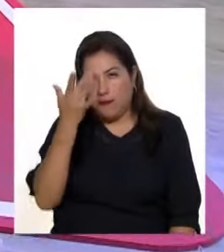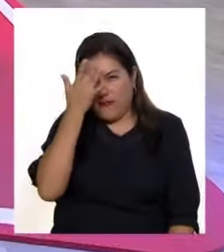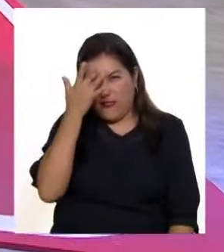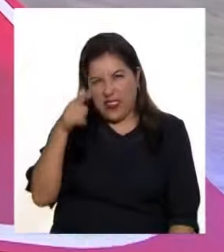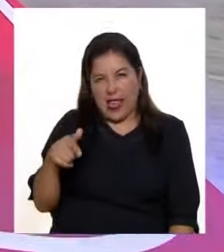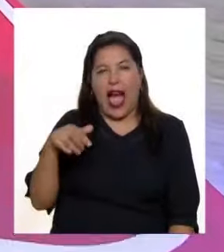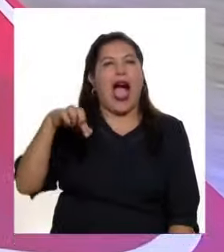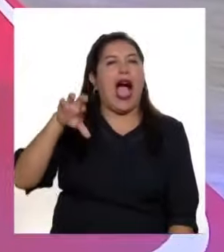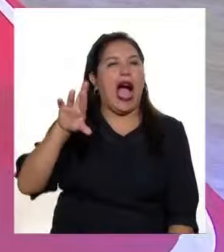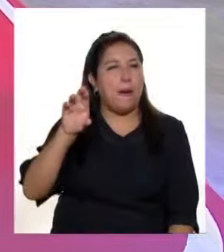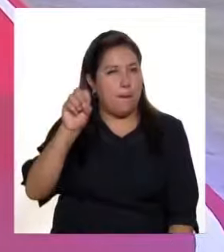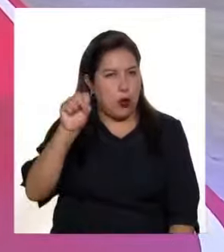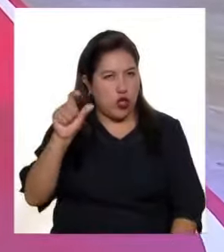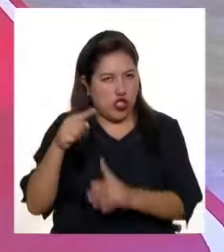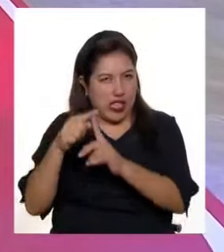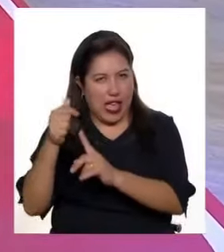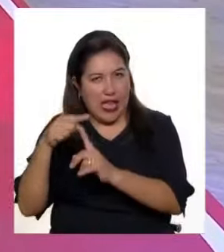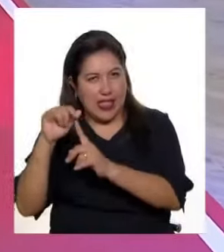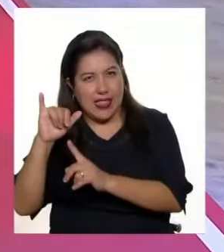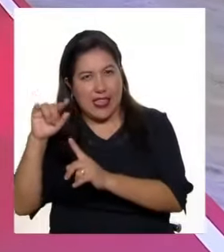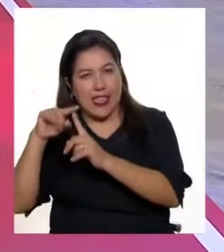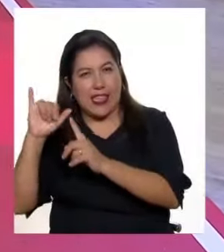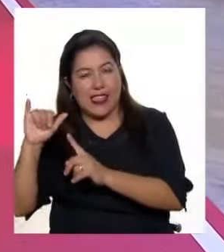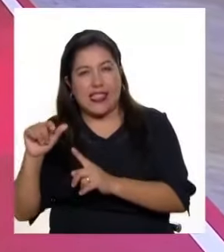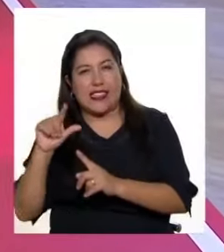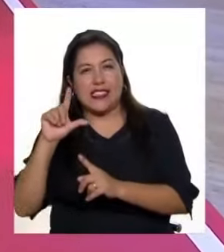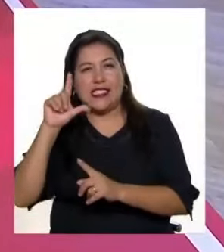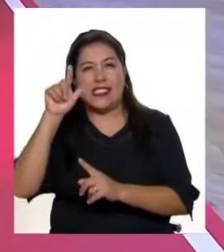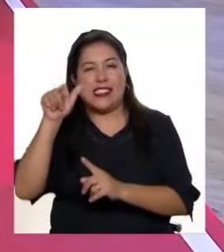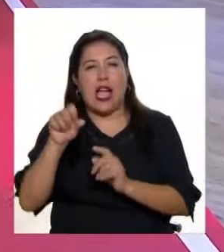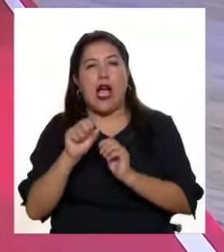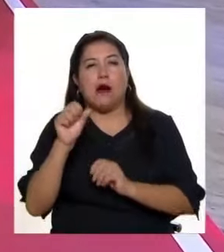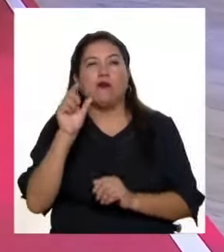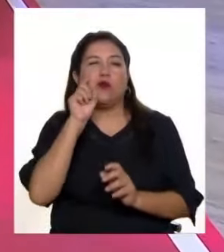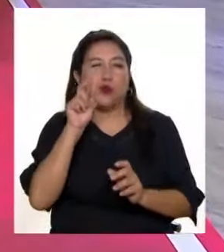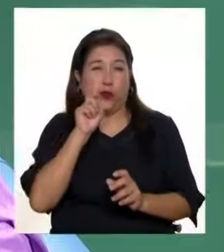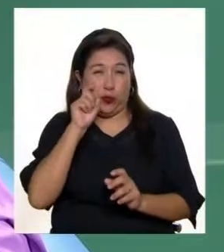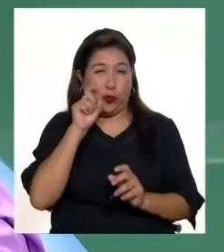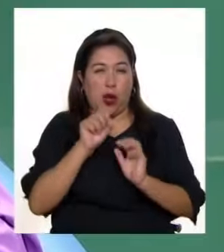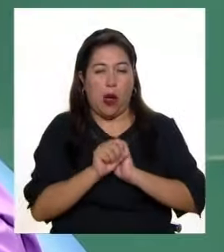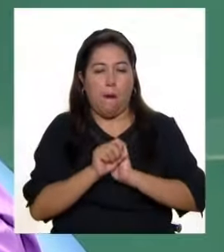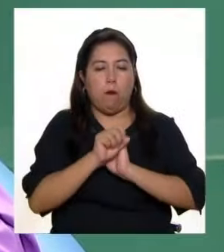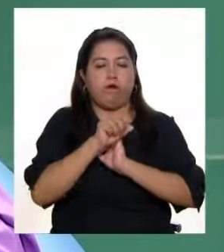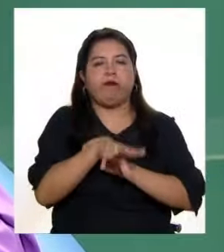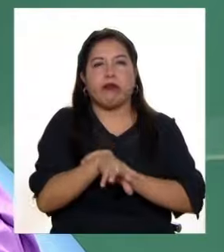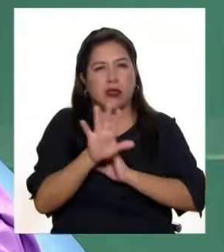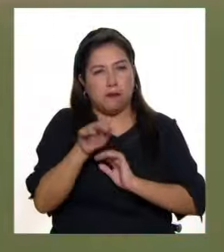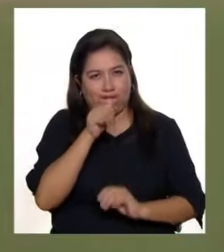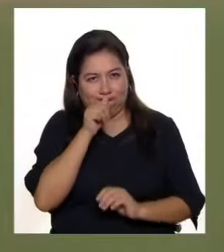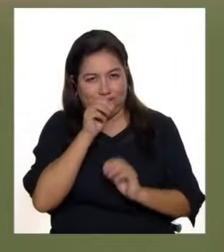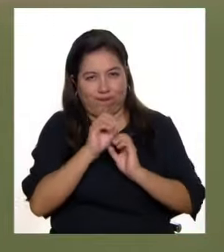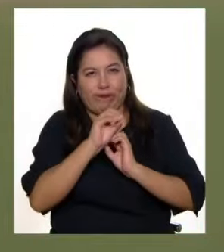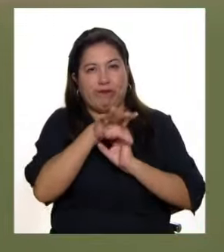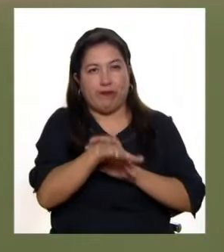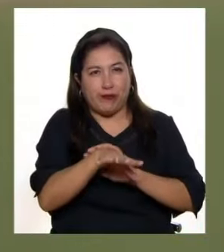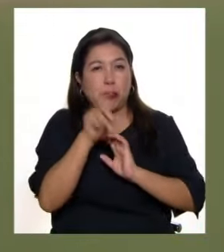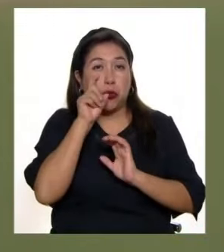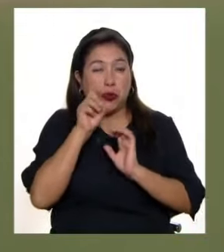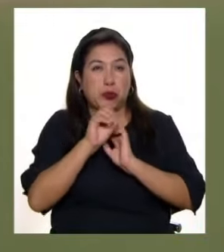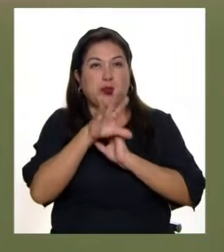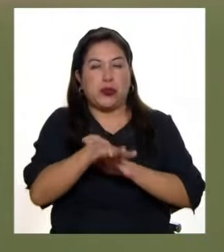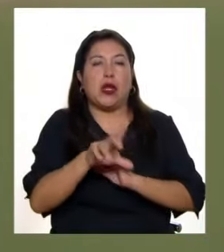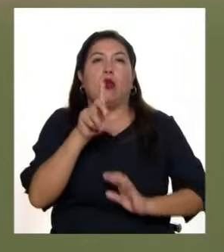Es el dolor después de la eyaculación, ¿no? Es prácticamente la única enfermedad que da dolor después de eyacular. ¿Dolor? Y